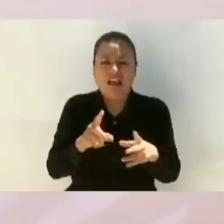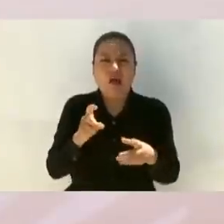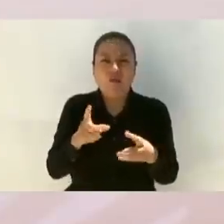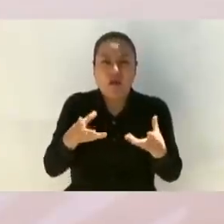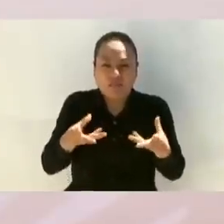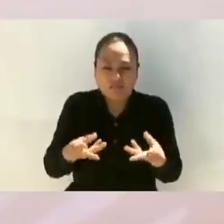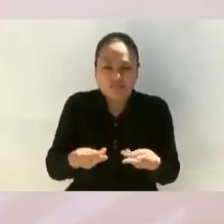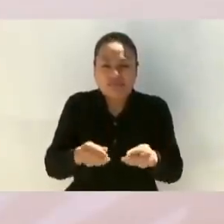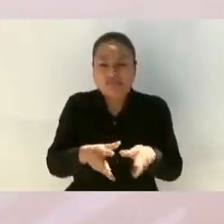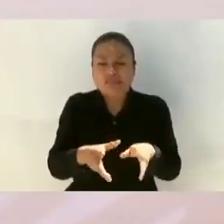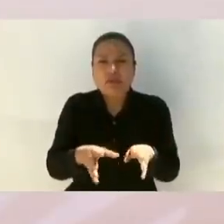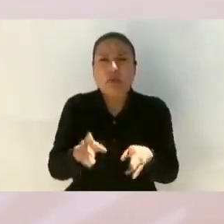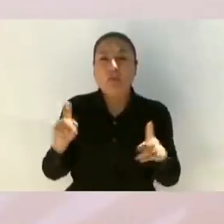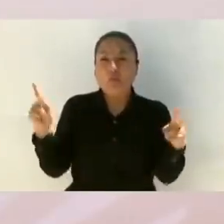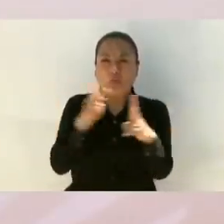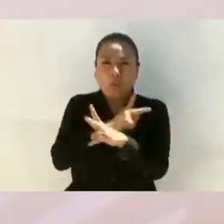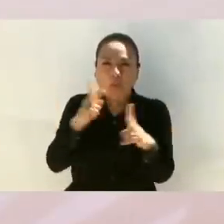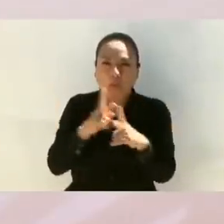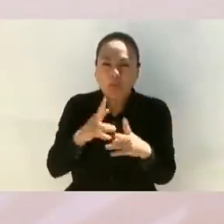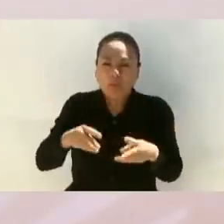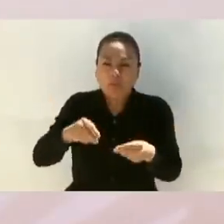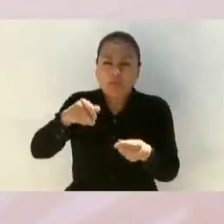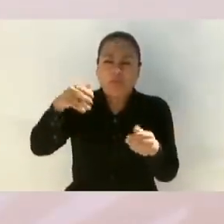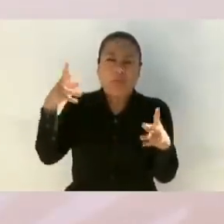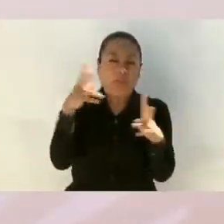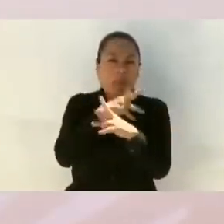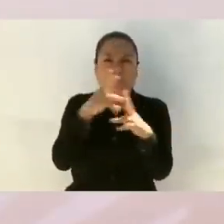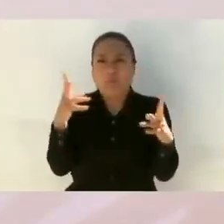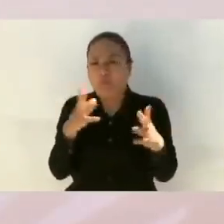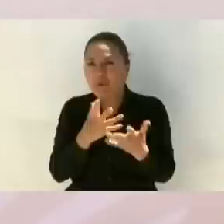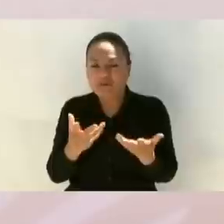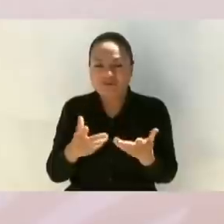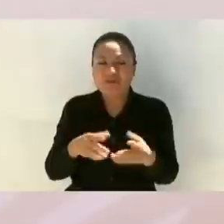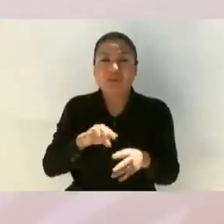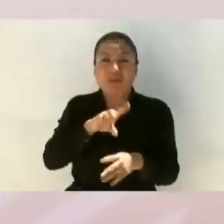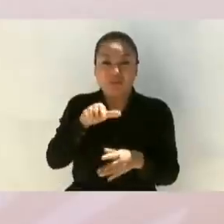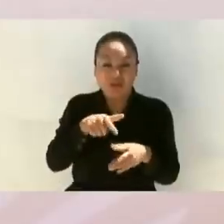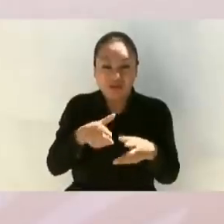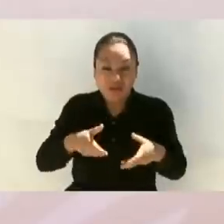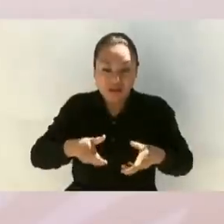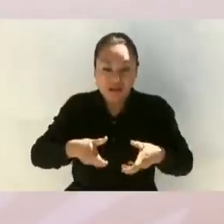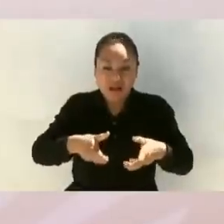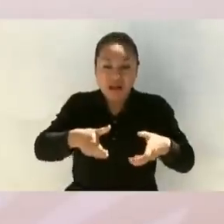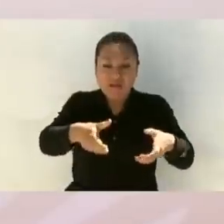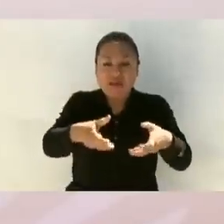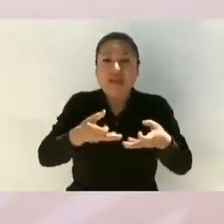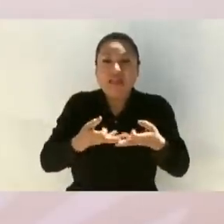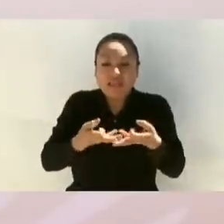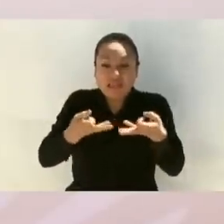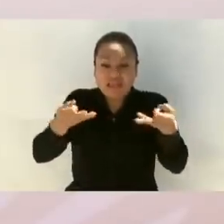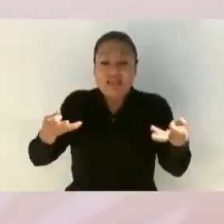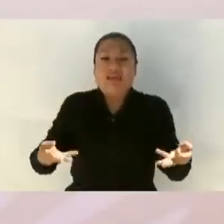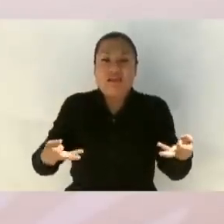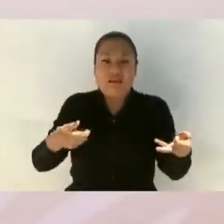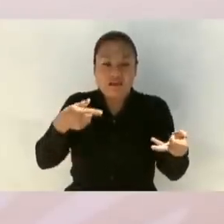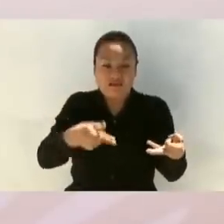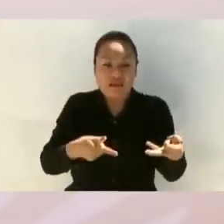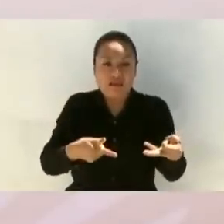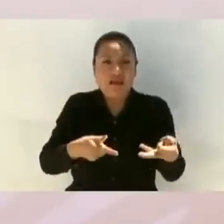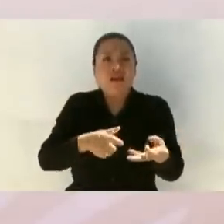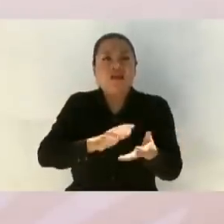se convierten los caminos de terracería, en estos